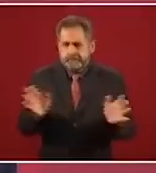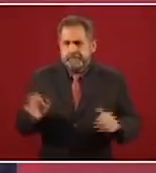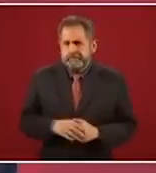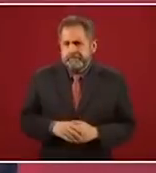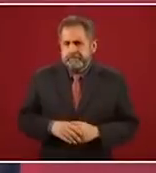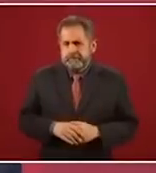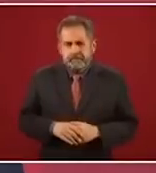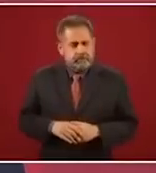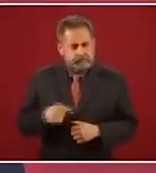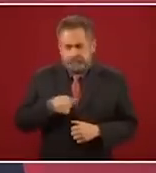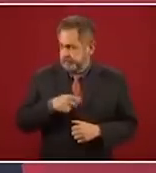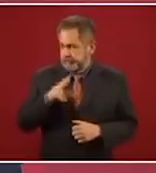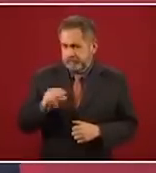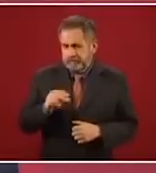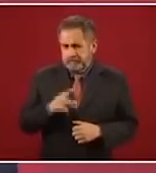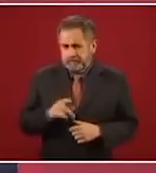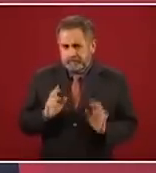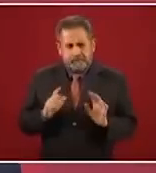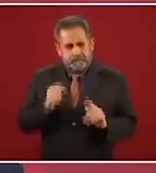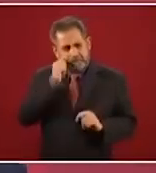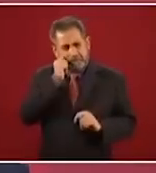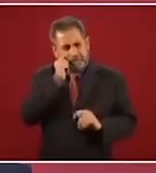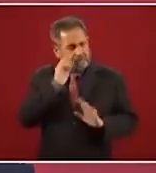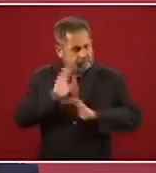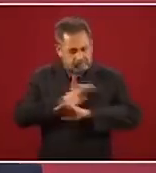y no voy a sudar